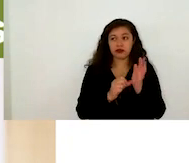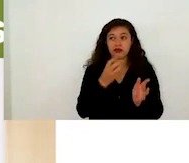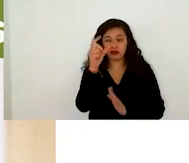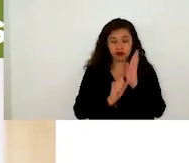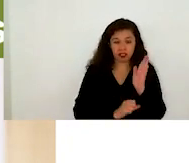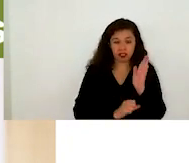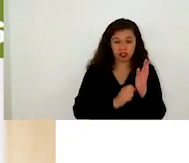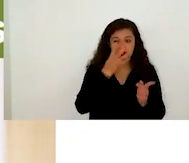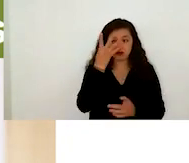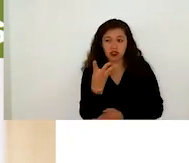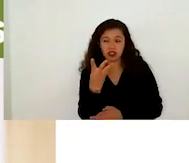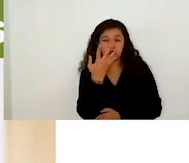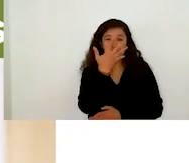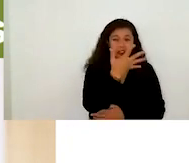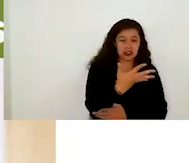345